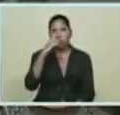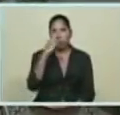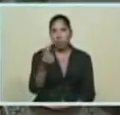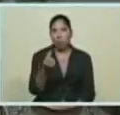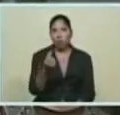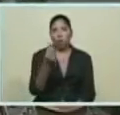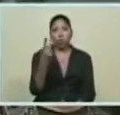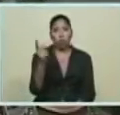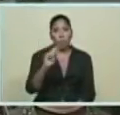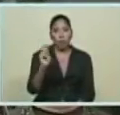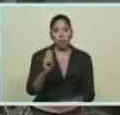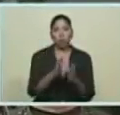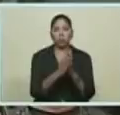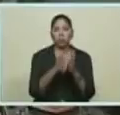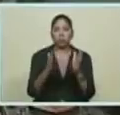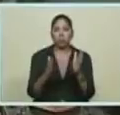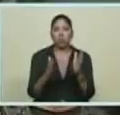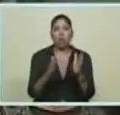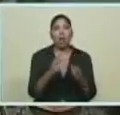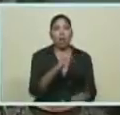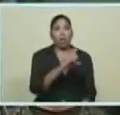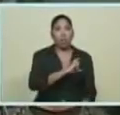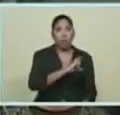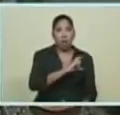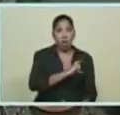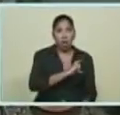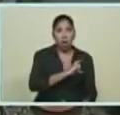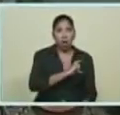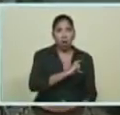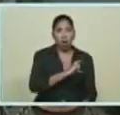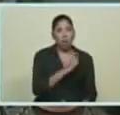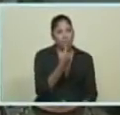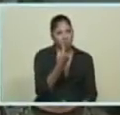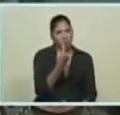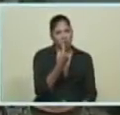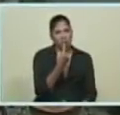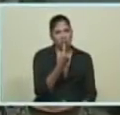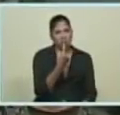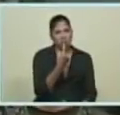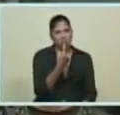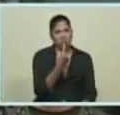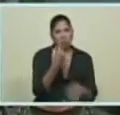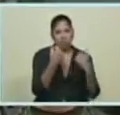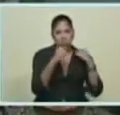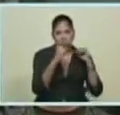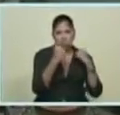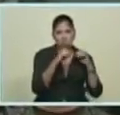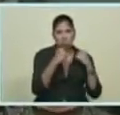durante los meses de enero. La primera operación